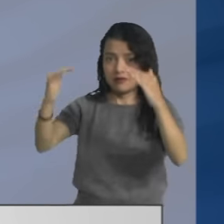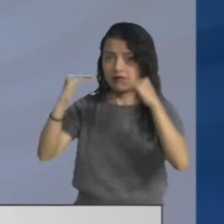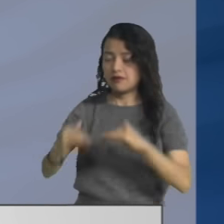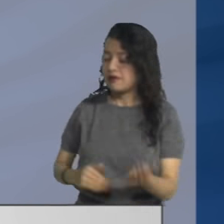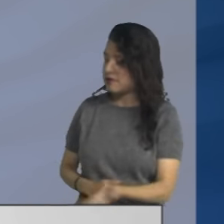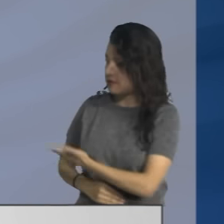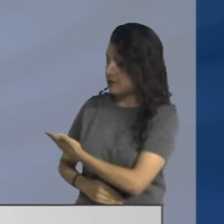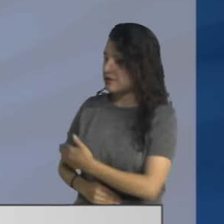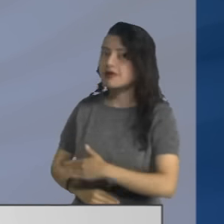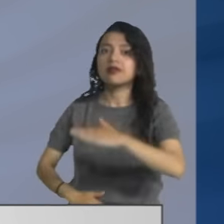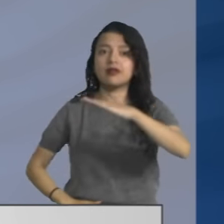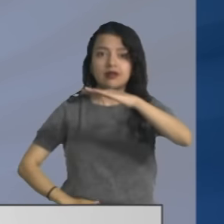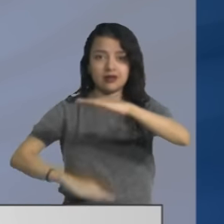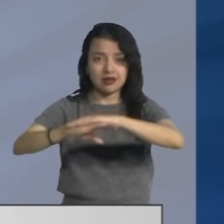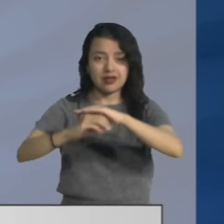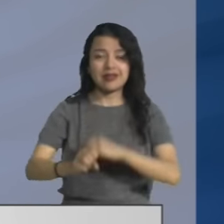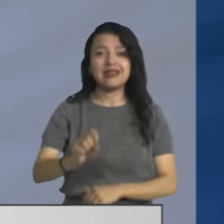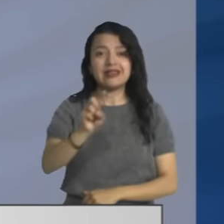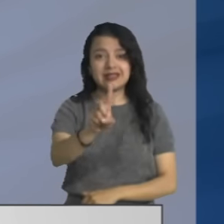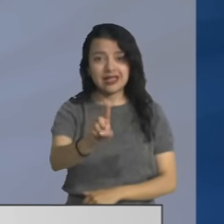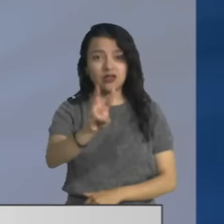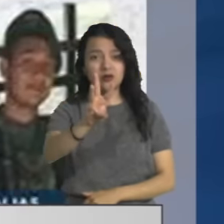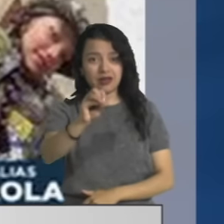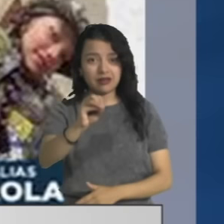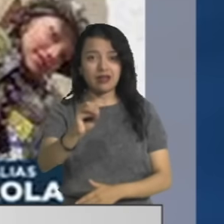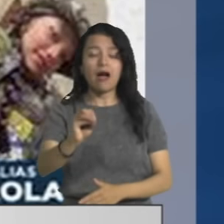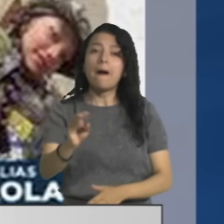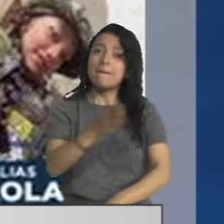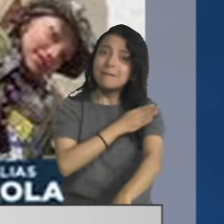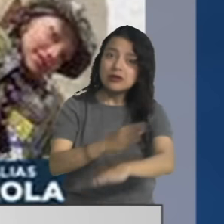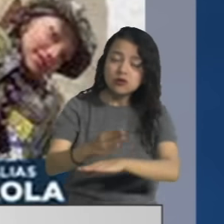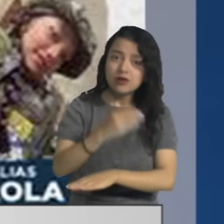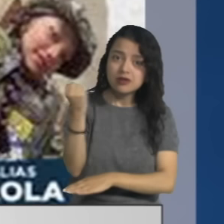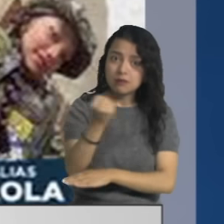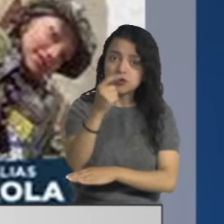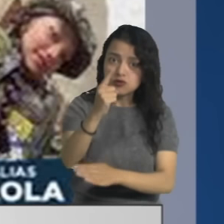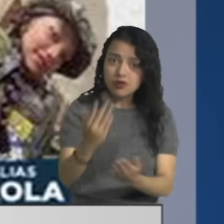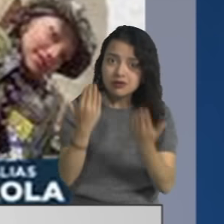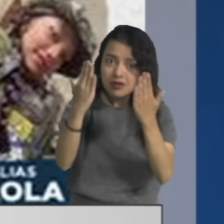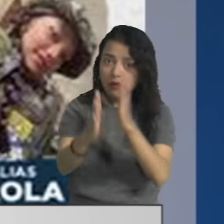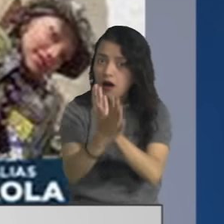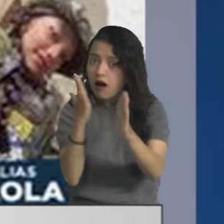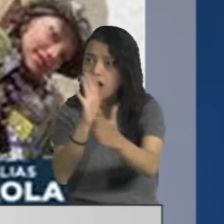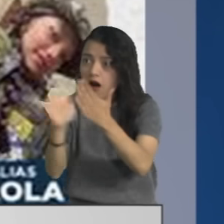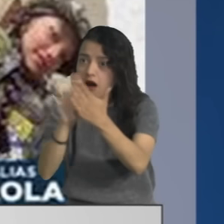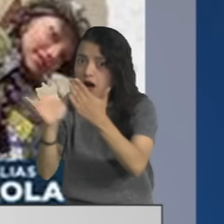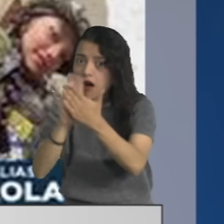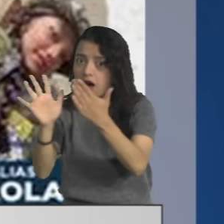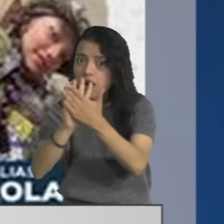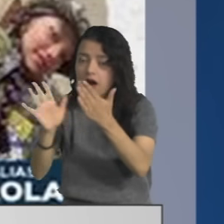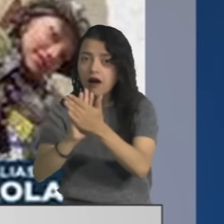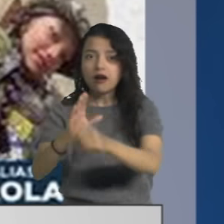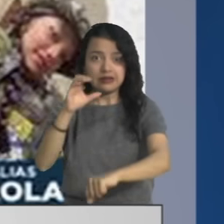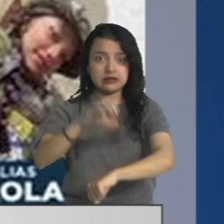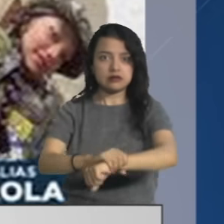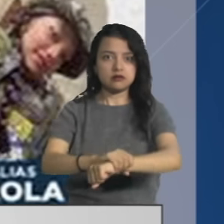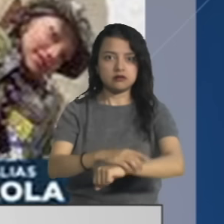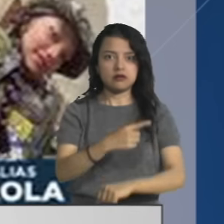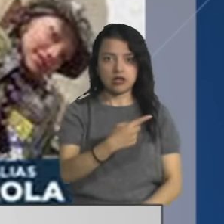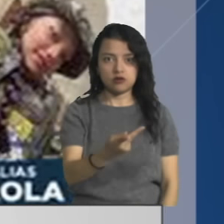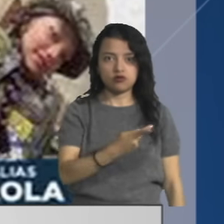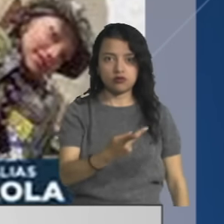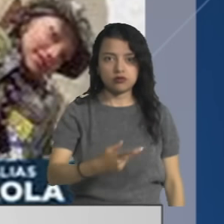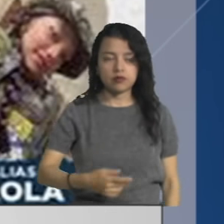alias Kevin, hasta 130 millones de pesos. Estos serían los encargados de los múltiples ataques en el Cauca de la estructura Carlos